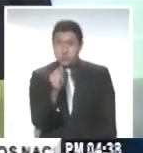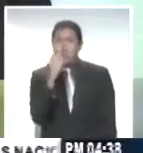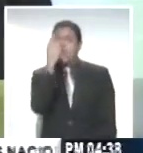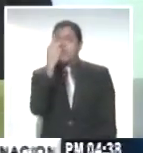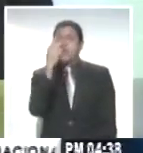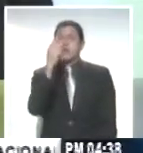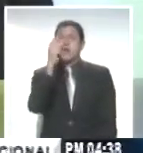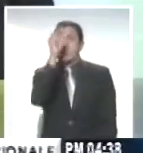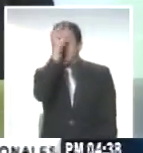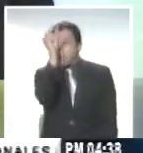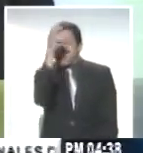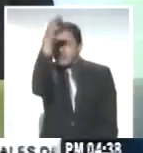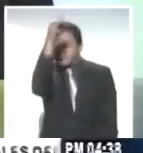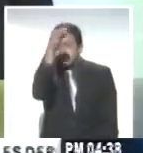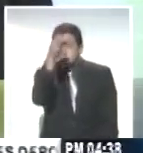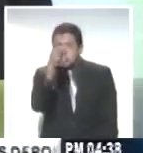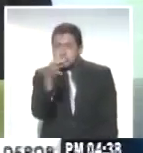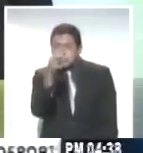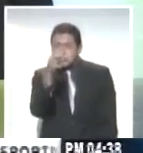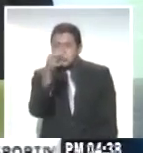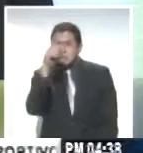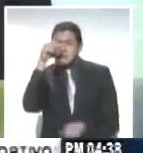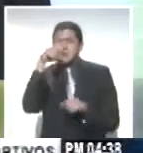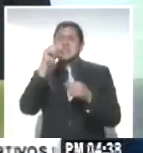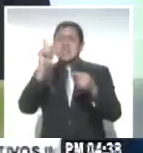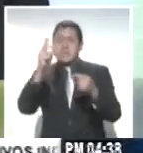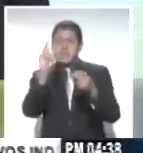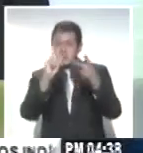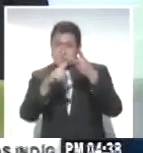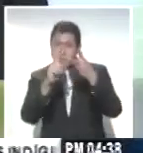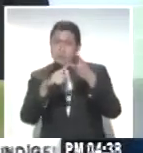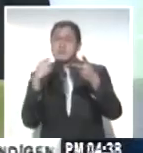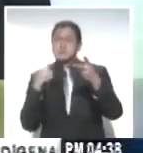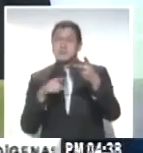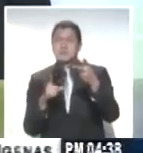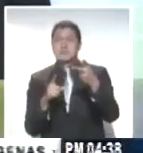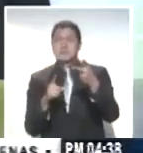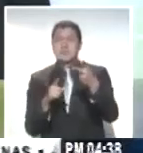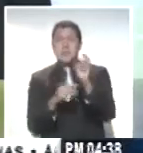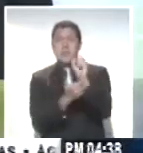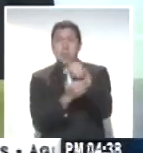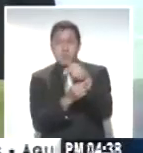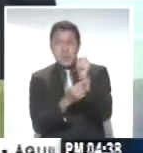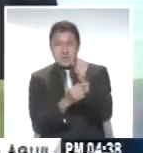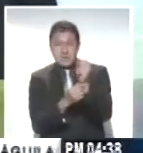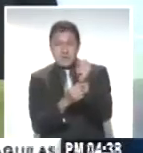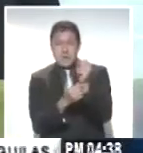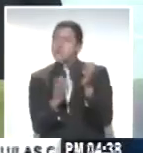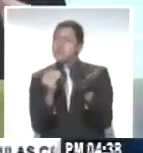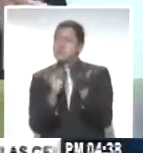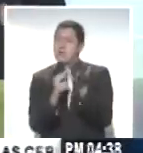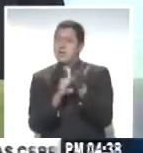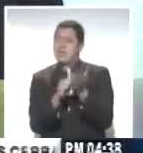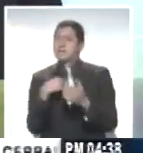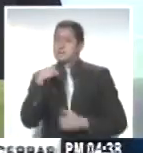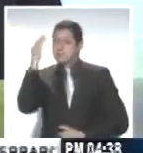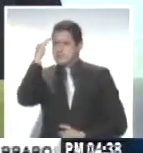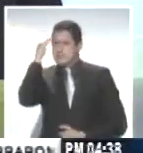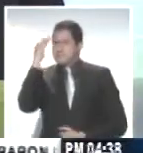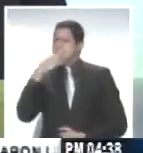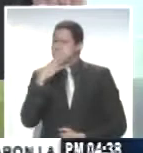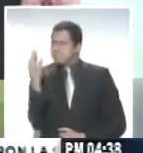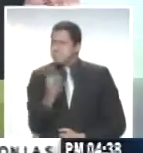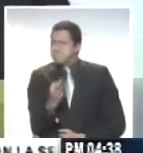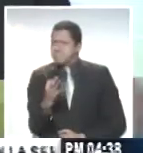la columna cervical, donde está pasando la raíz, y también lo podemos tener a nivel de la muñeca. Muchas veces hay que saberlo